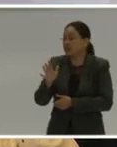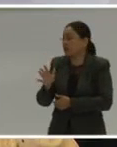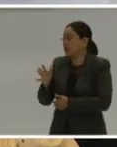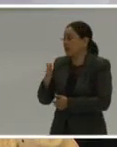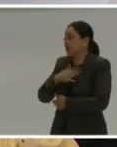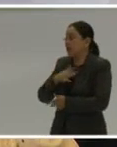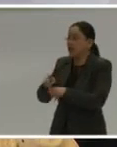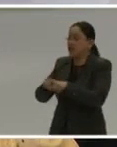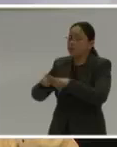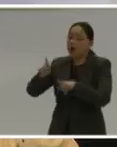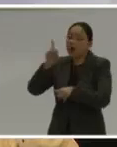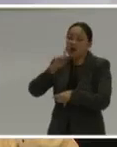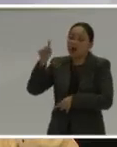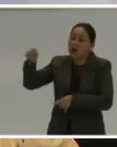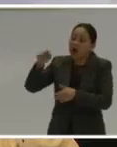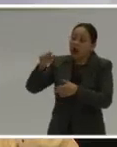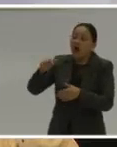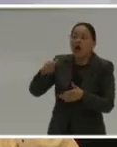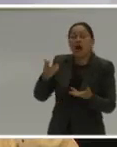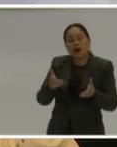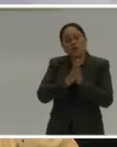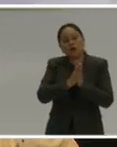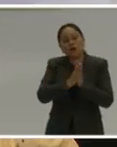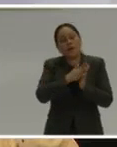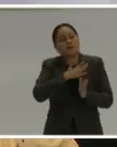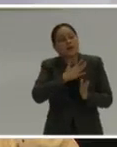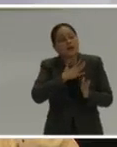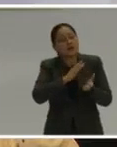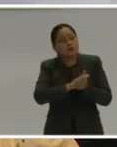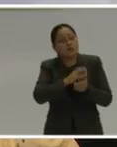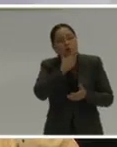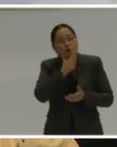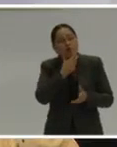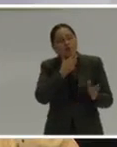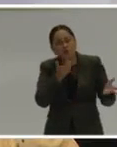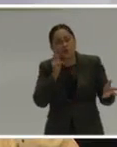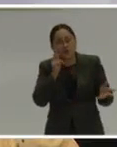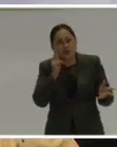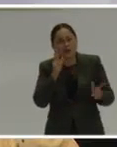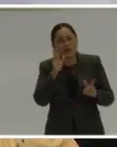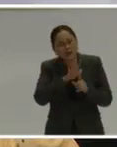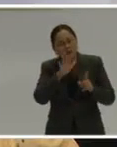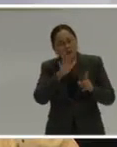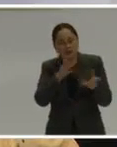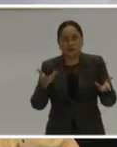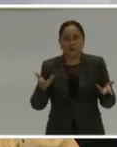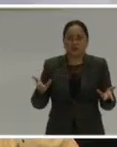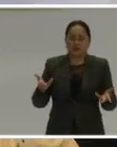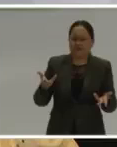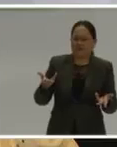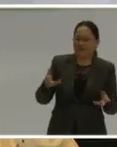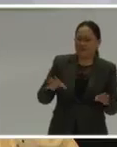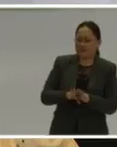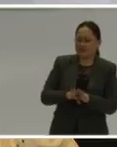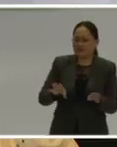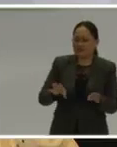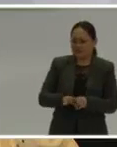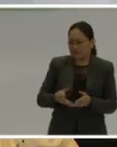a mi marido, rogámelo a mi marido, ya no importa, la comunidad, sí, mire, ¿no? La